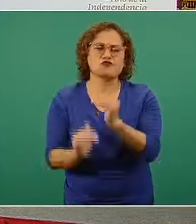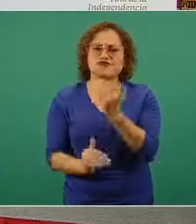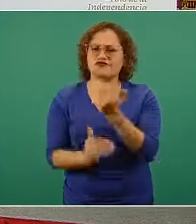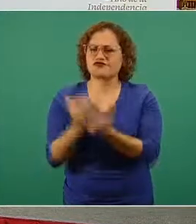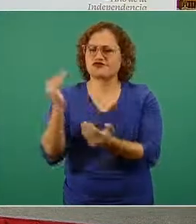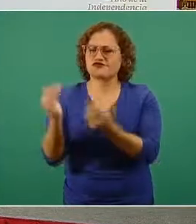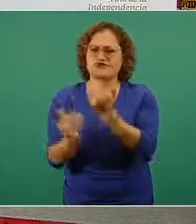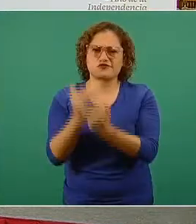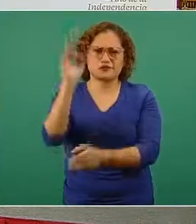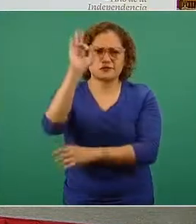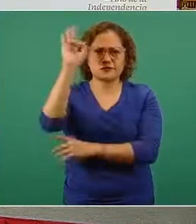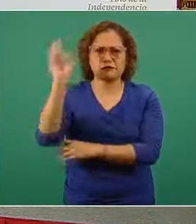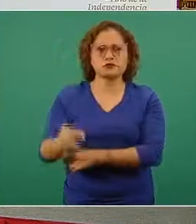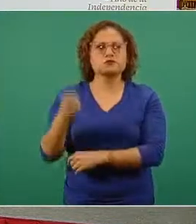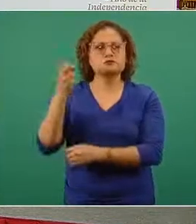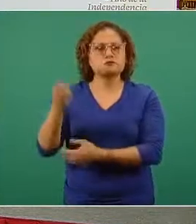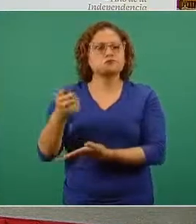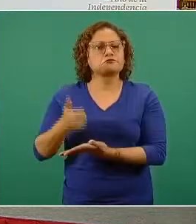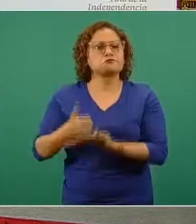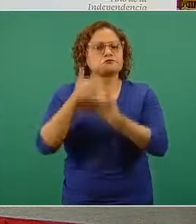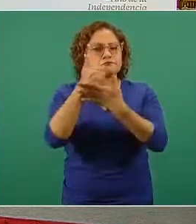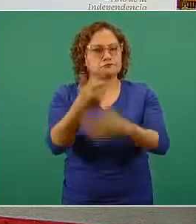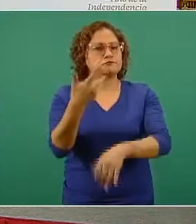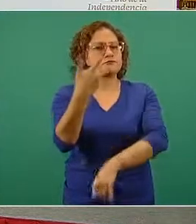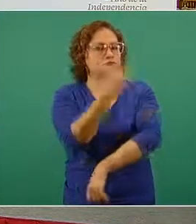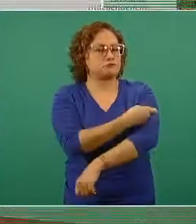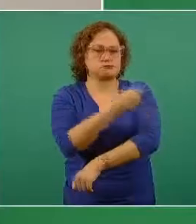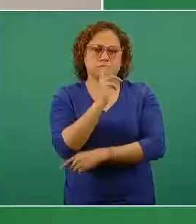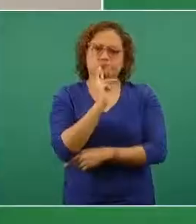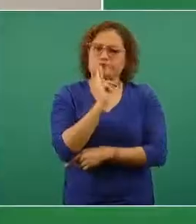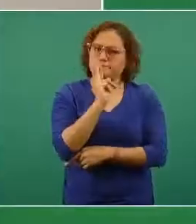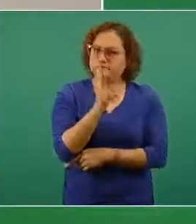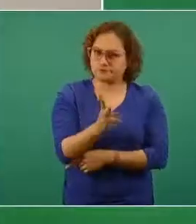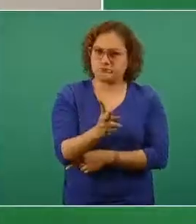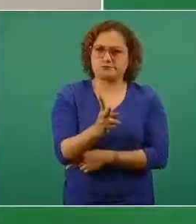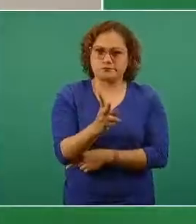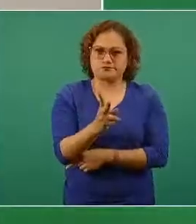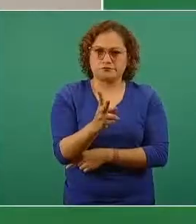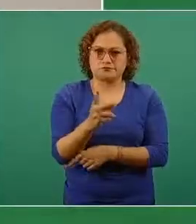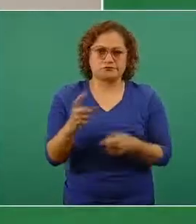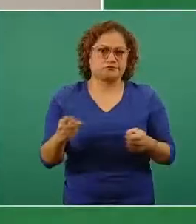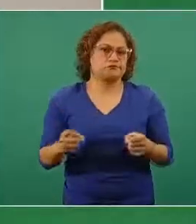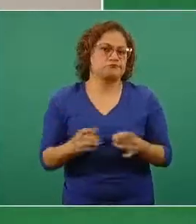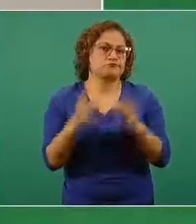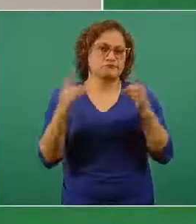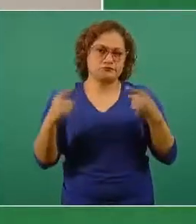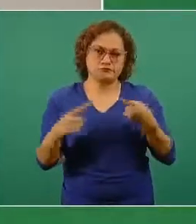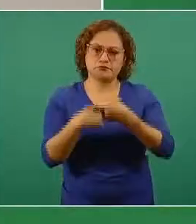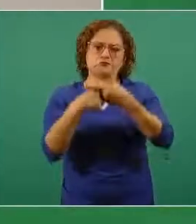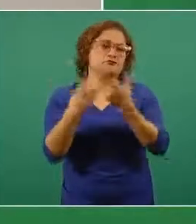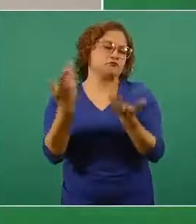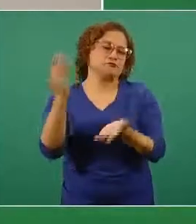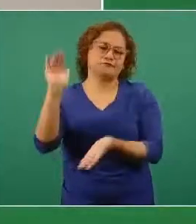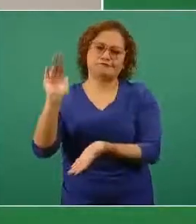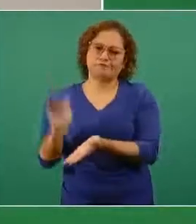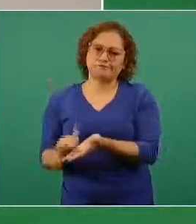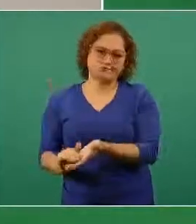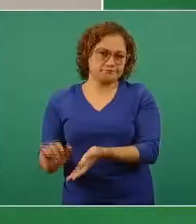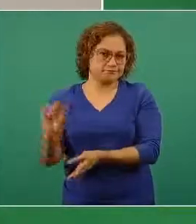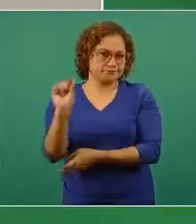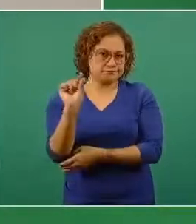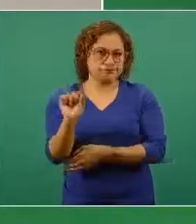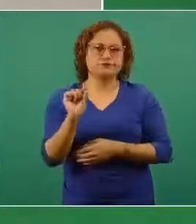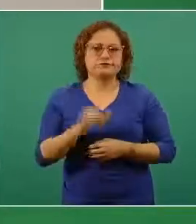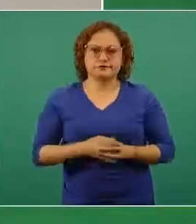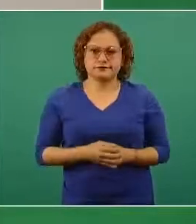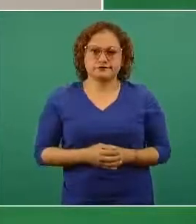vacuna genera sea siempre el mayor y que por lo tanto la implementación y la aplicación de la misma pues obviamente